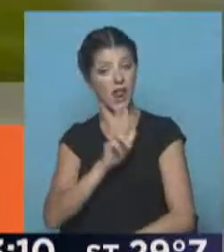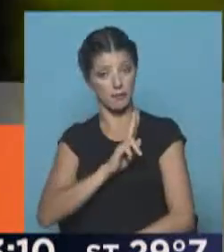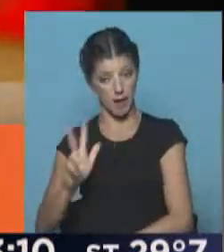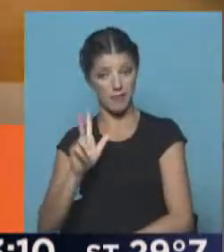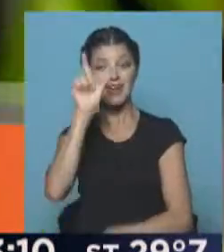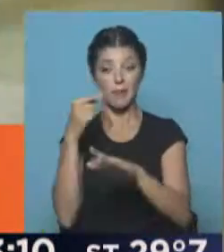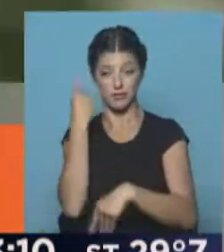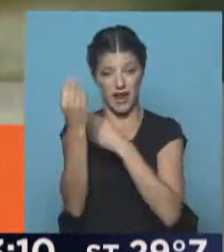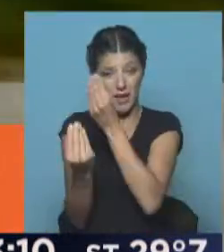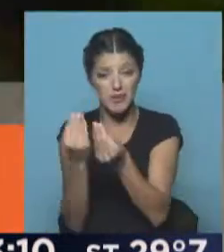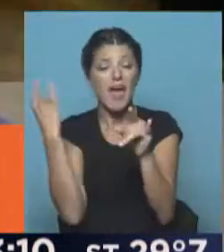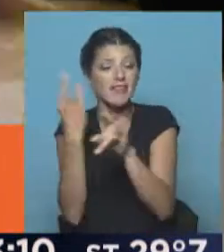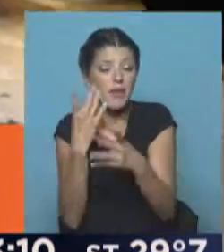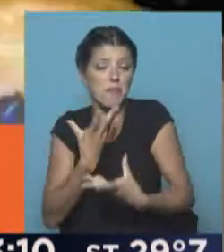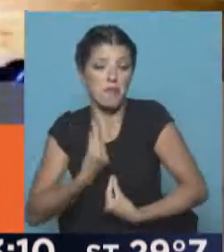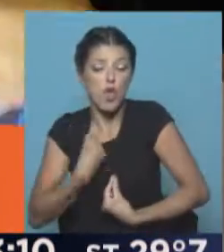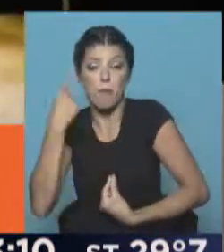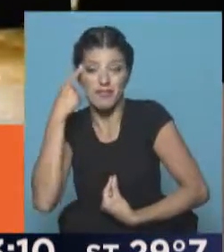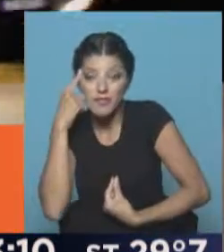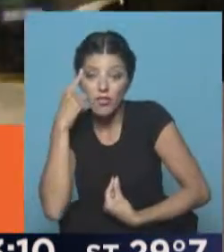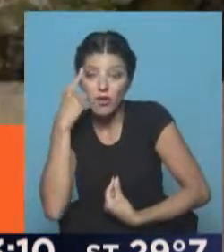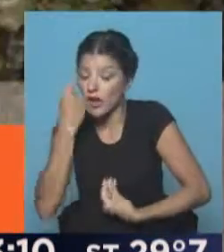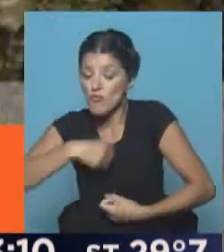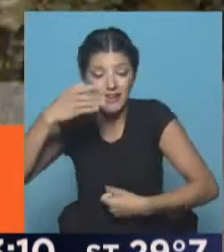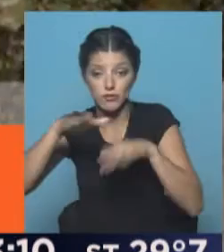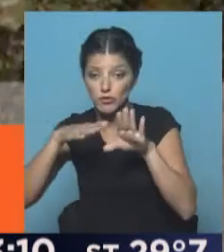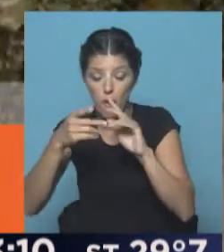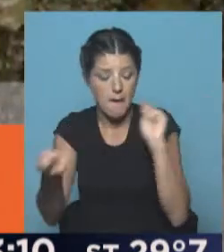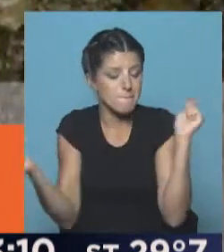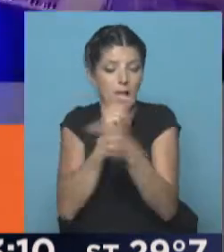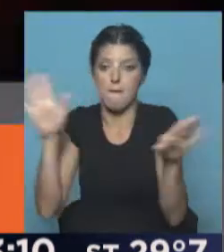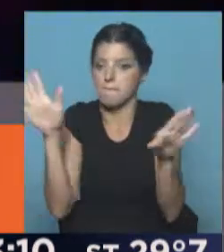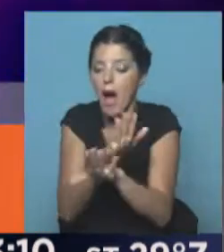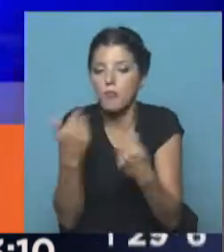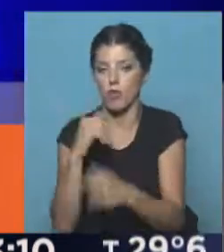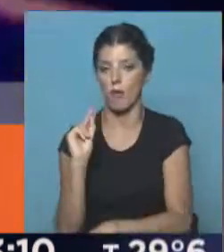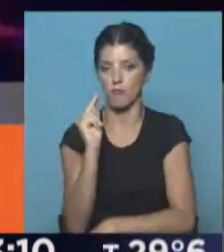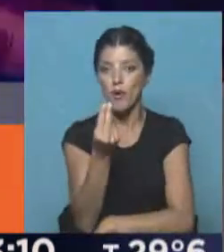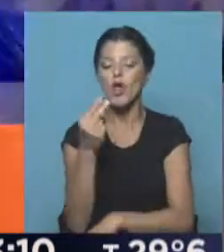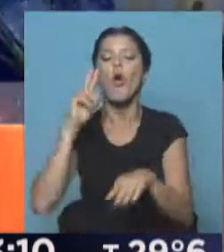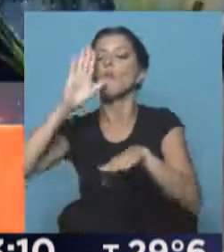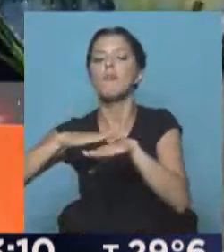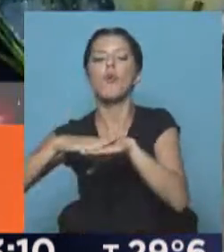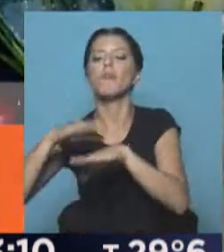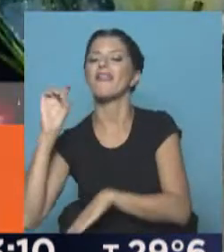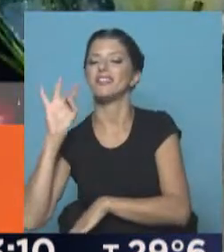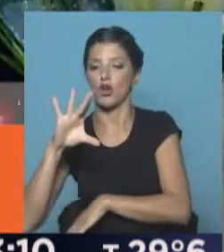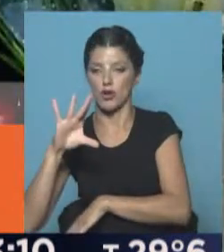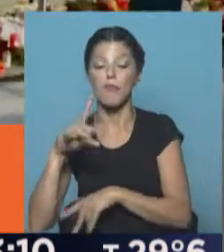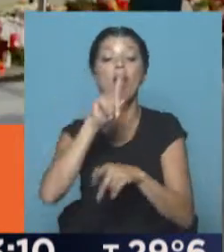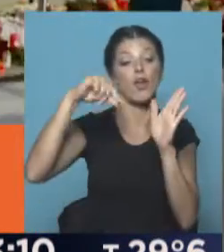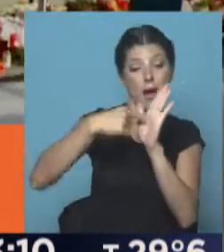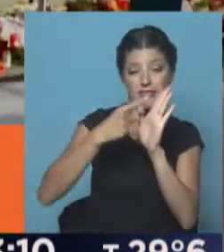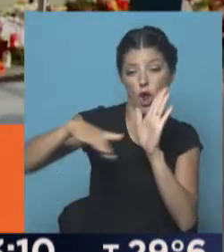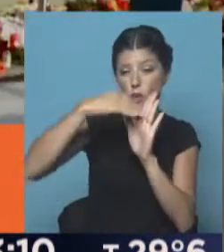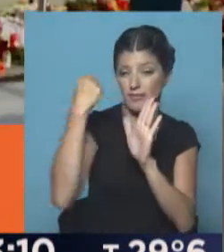ciudadanos viven con el pánico de saber que pueden volverse en cualquier momento posibles blancos, ya sea en las grandes capitales como también